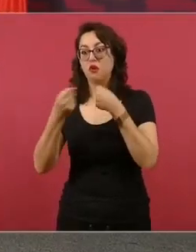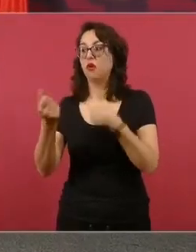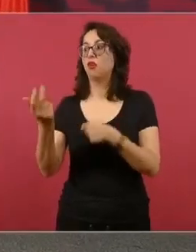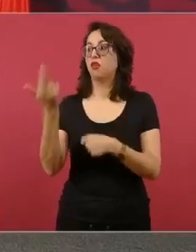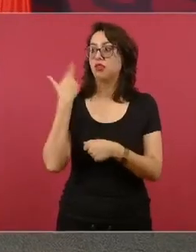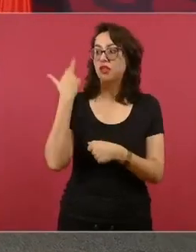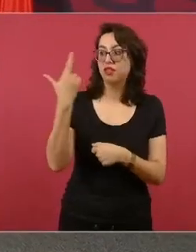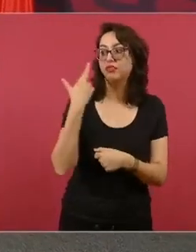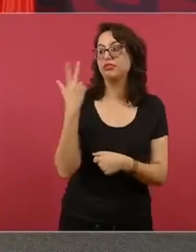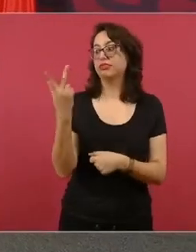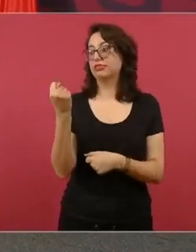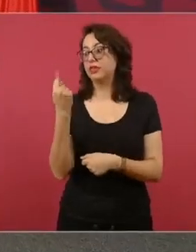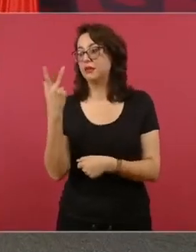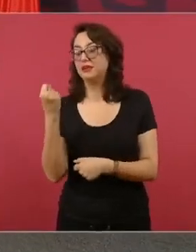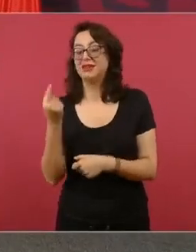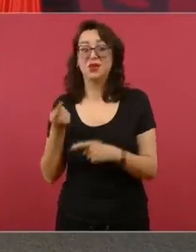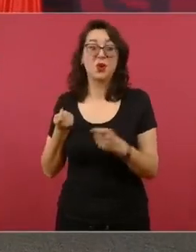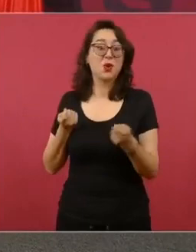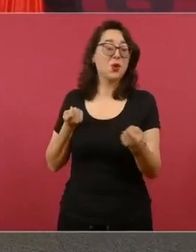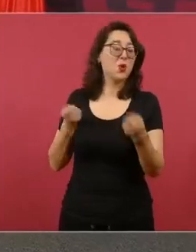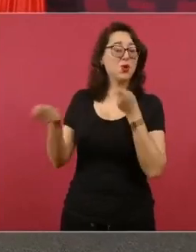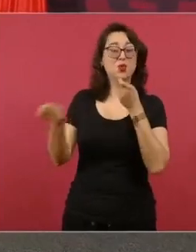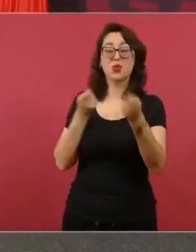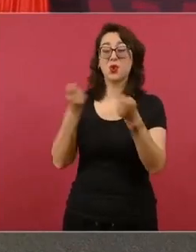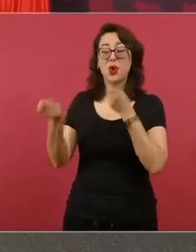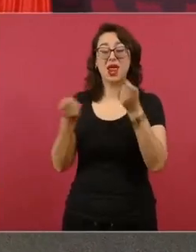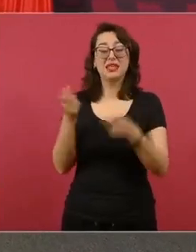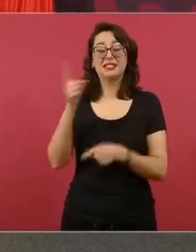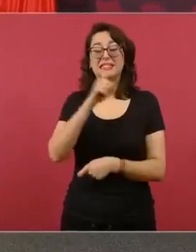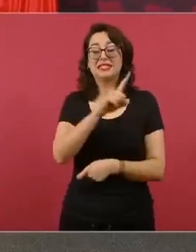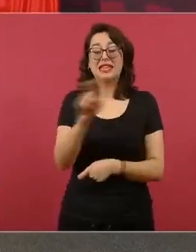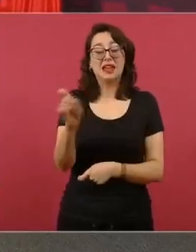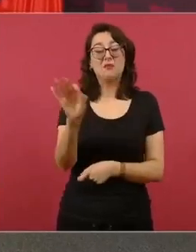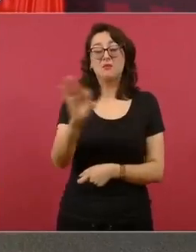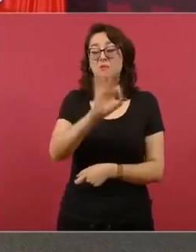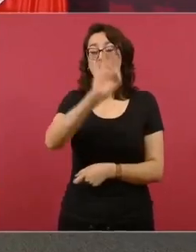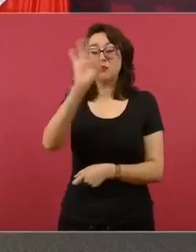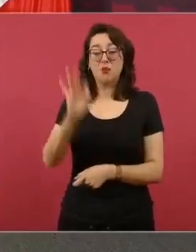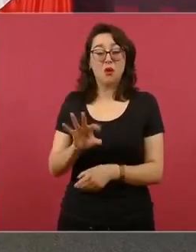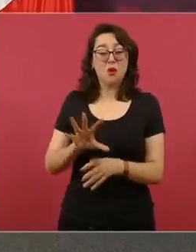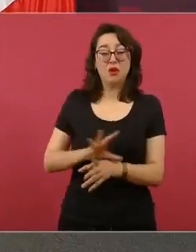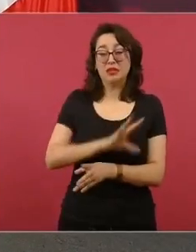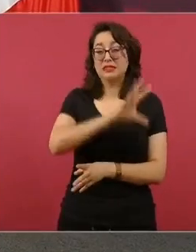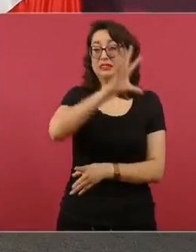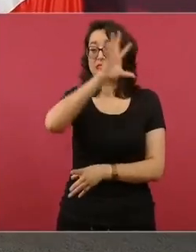de Argentina, de todos los medios, una cosa